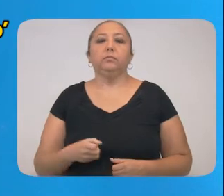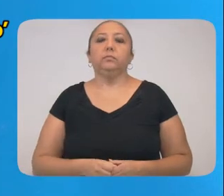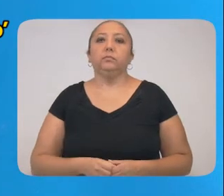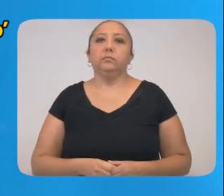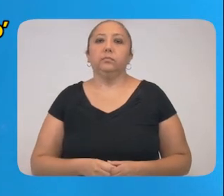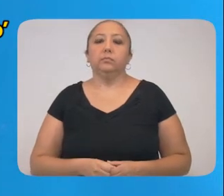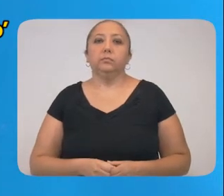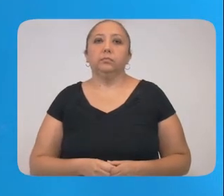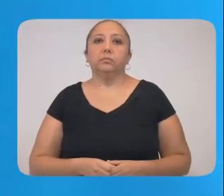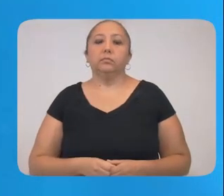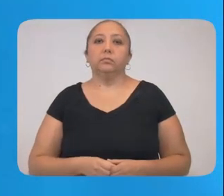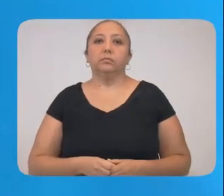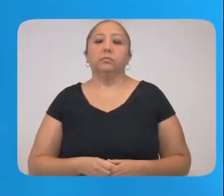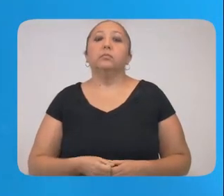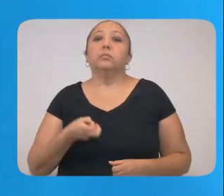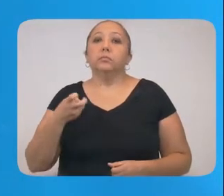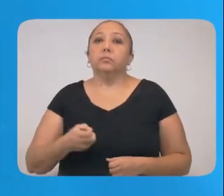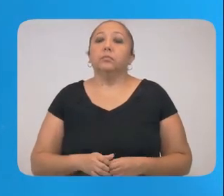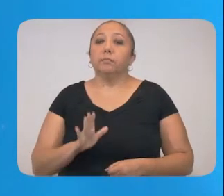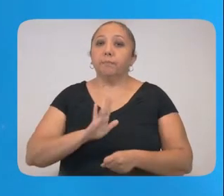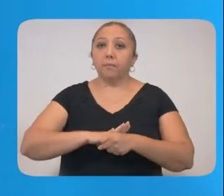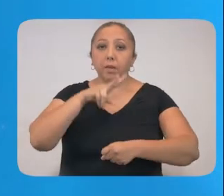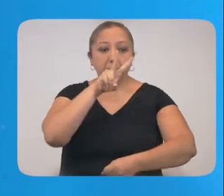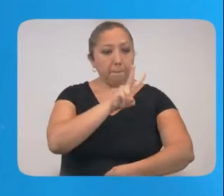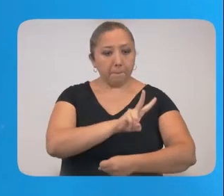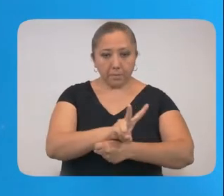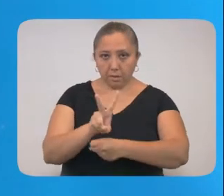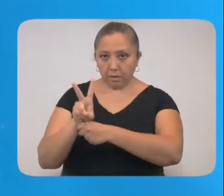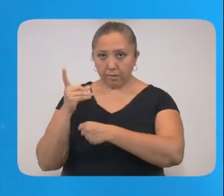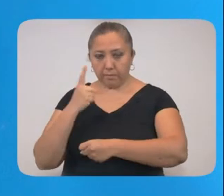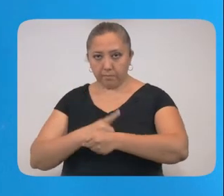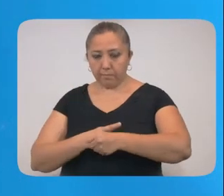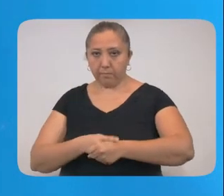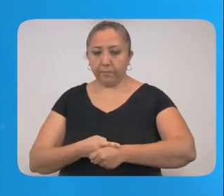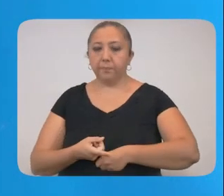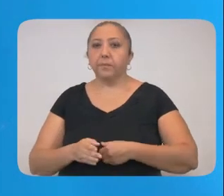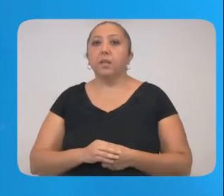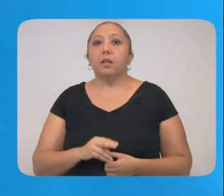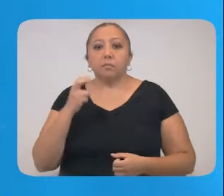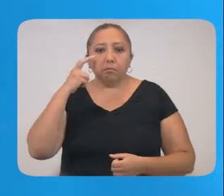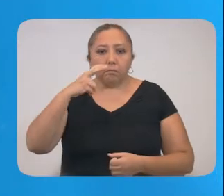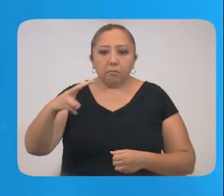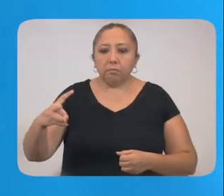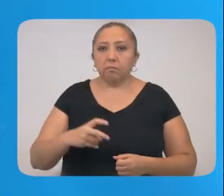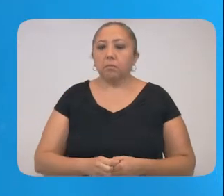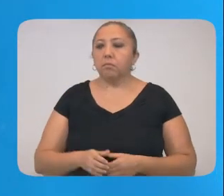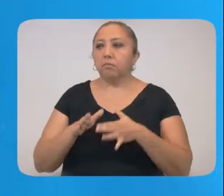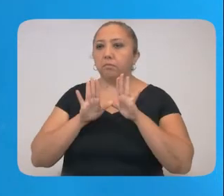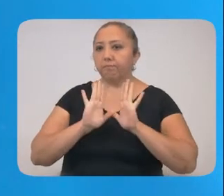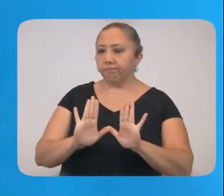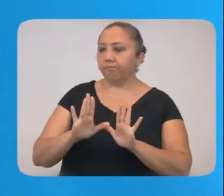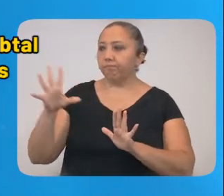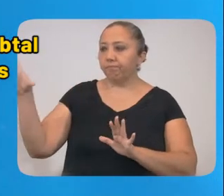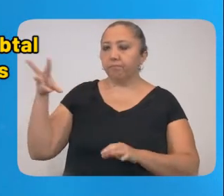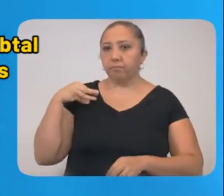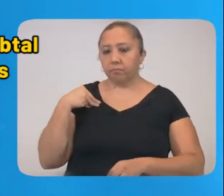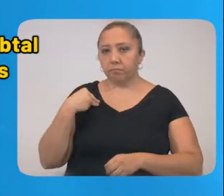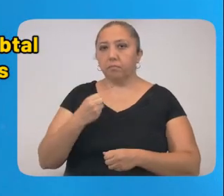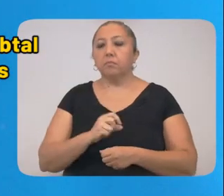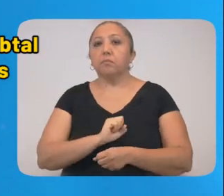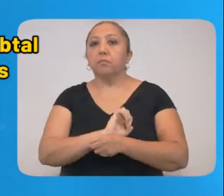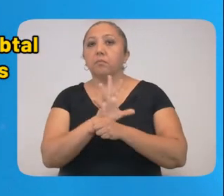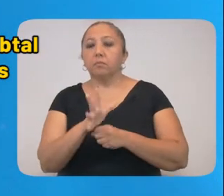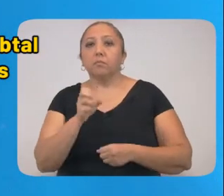estos operativos. Esta mayor vigilancia epidemiológica permitirá cortar oportunamente cadenas de contagio.